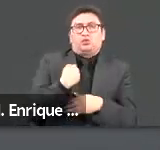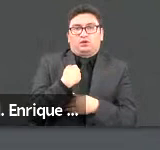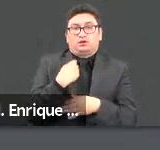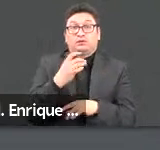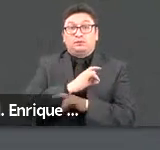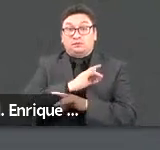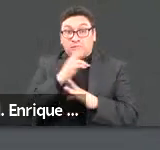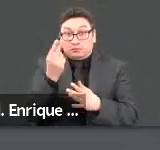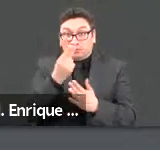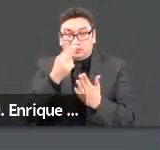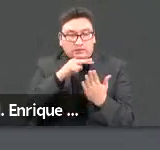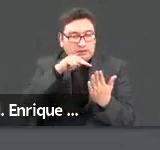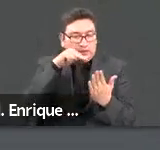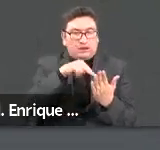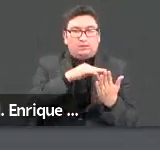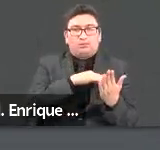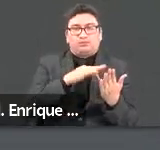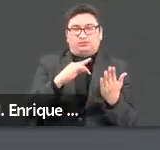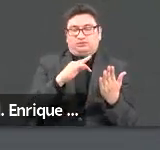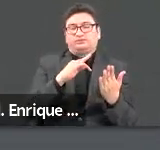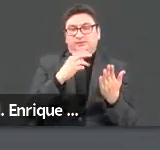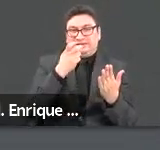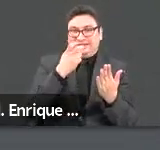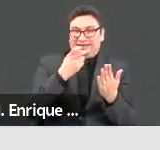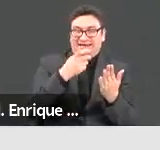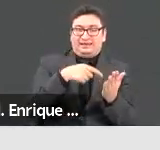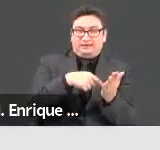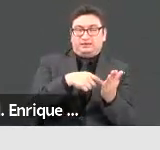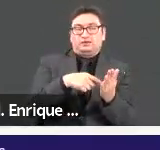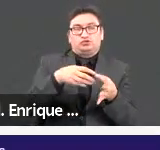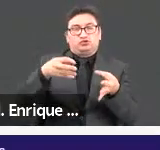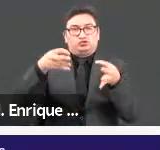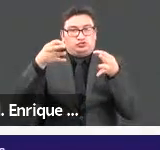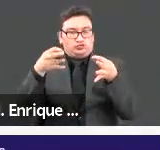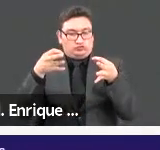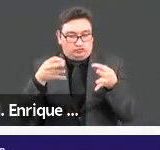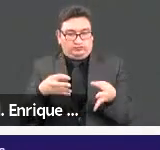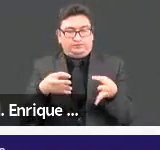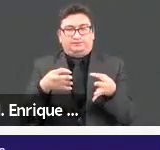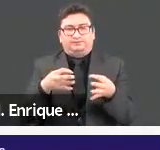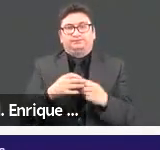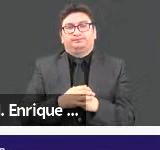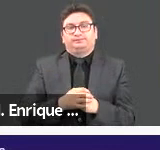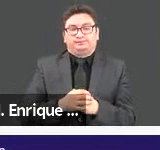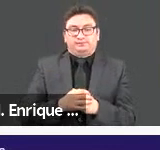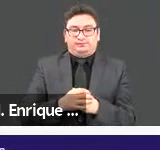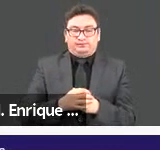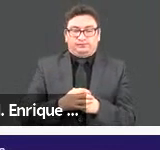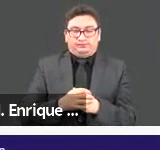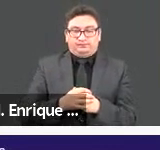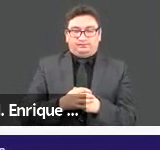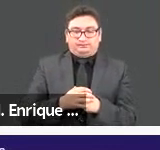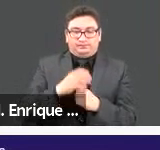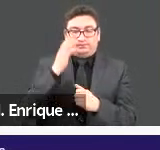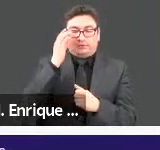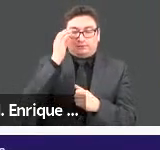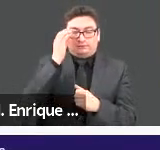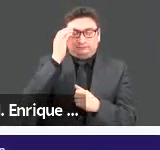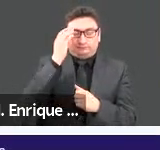y disponible. Y sabemos que es un documento oficial del mismo. Bien,